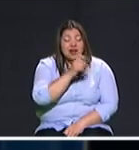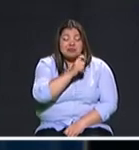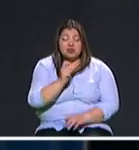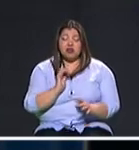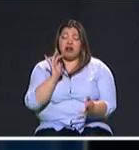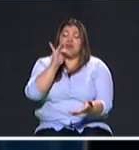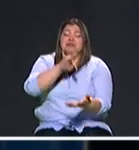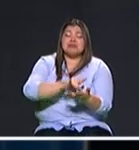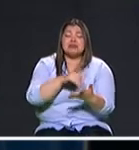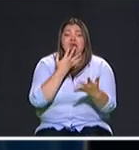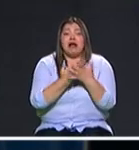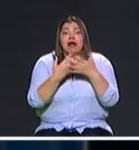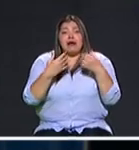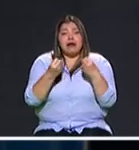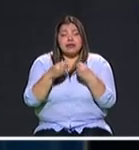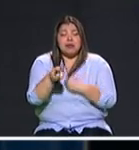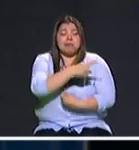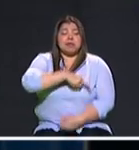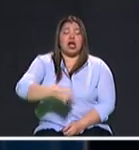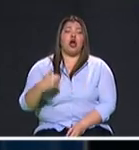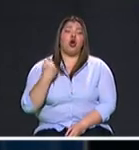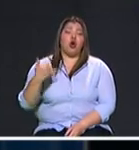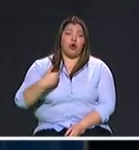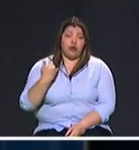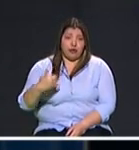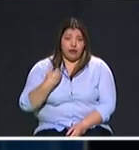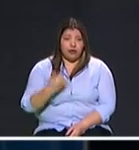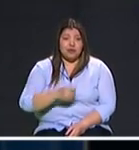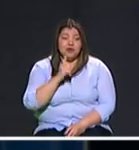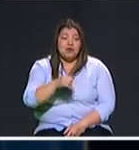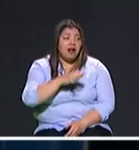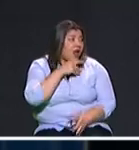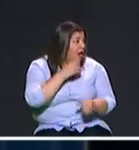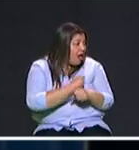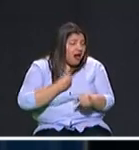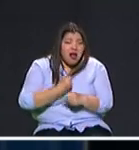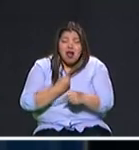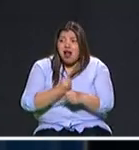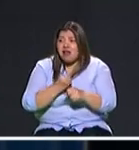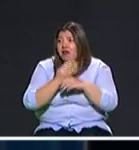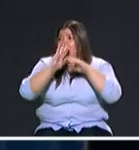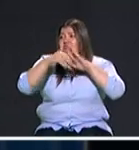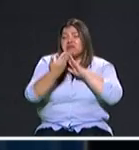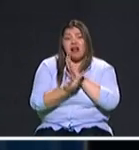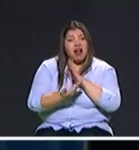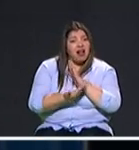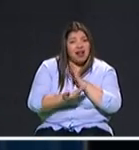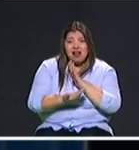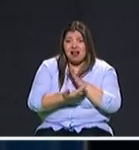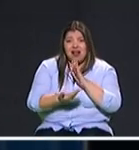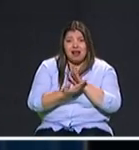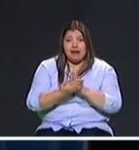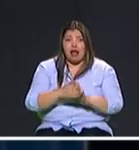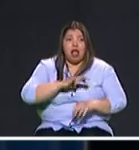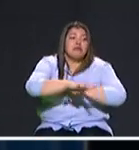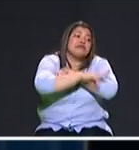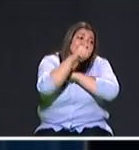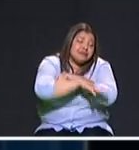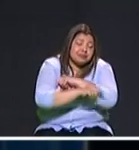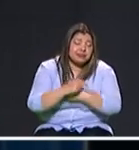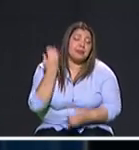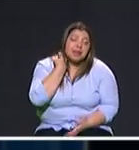son jóvenes que tienen oportunidades un ingreso una capacidad de educarse de acceder al deporte la cultura en un proyecto de vida en